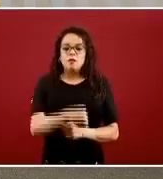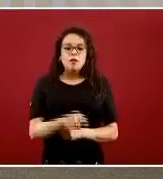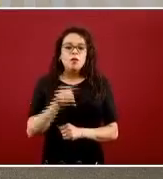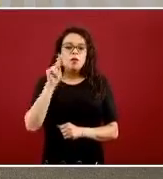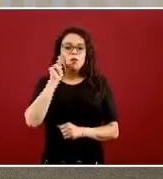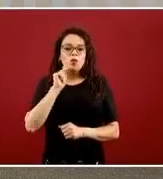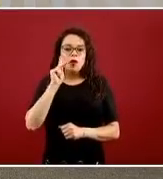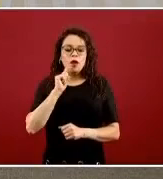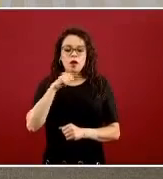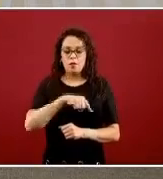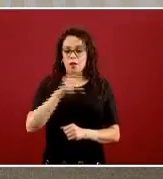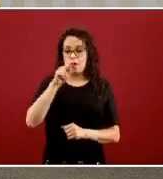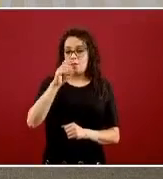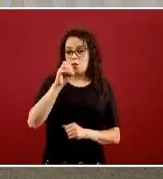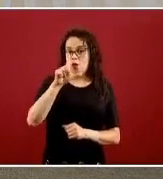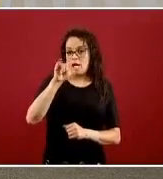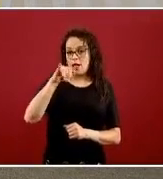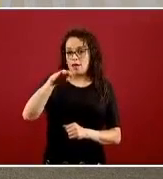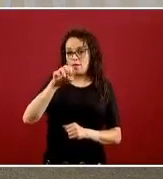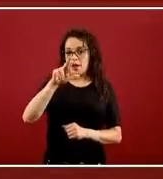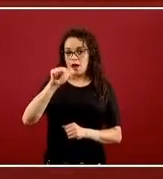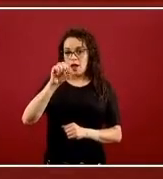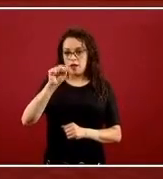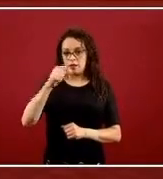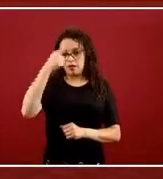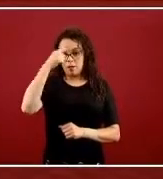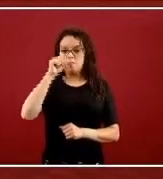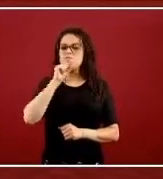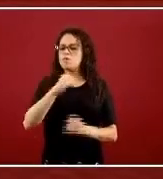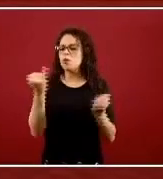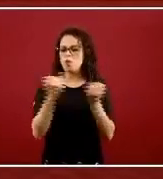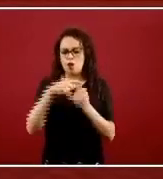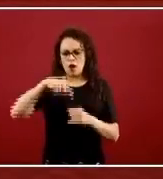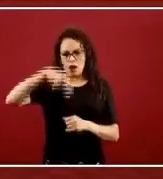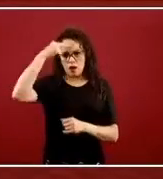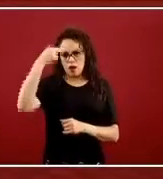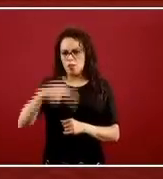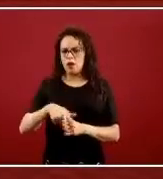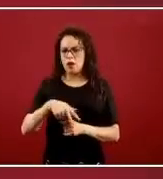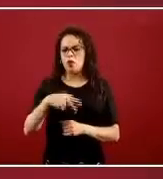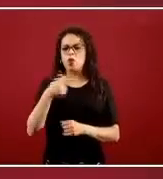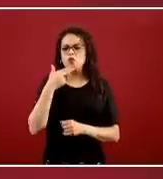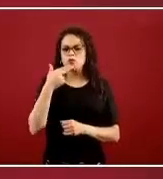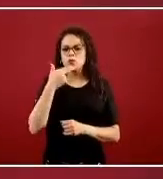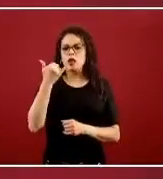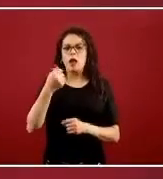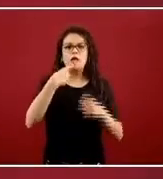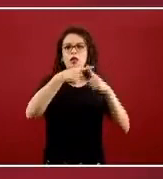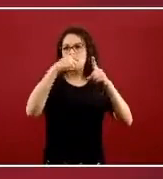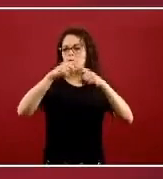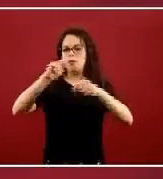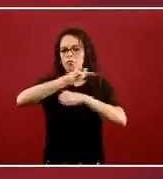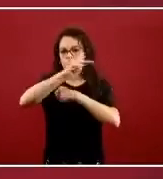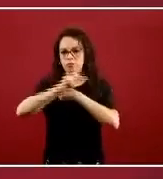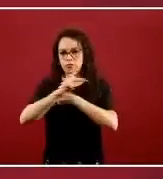de la polimerasa, que es el estándar diagnóstico que usa México y que usa la mayoría de los países y que recomienda la OMS.